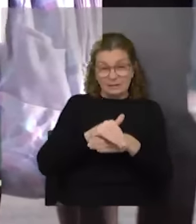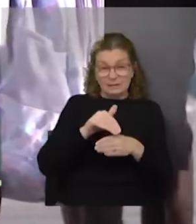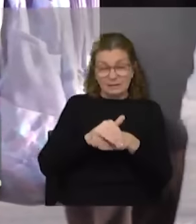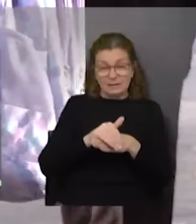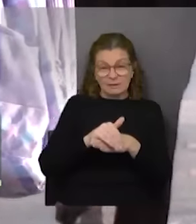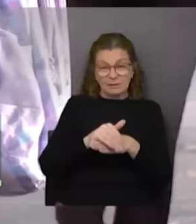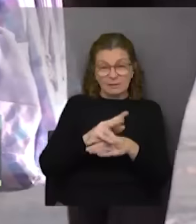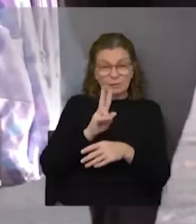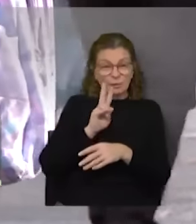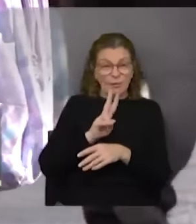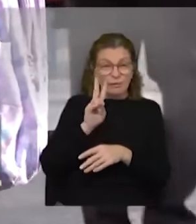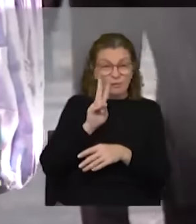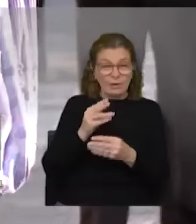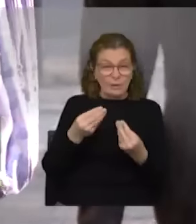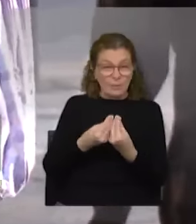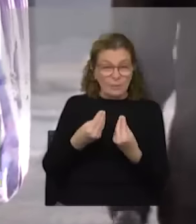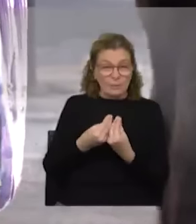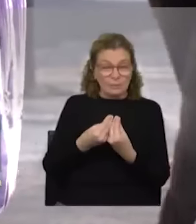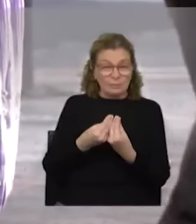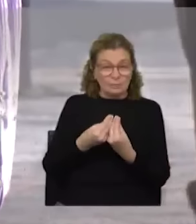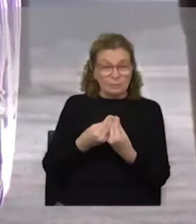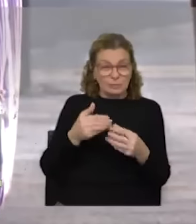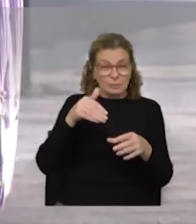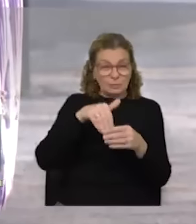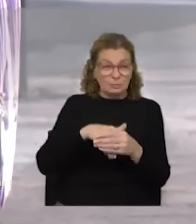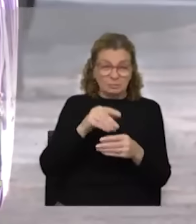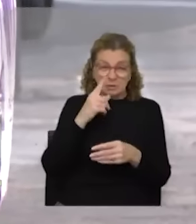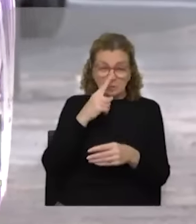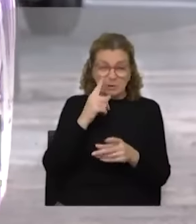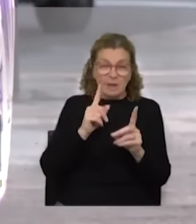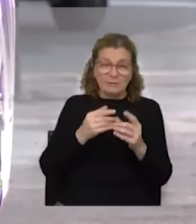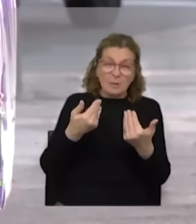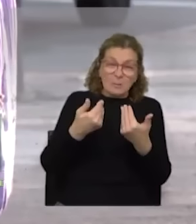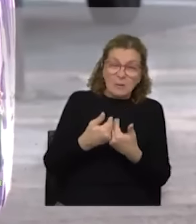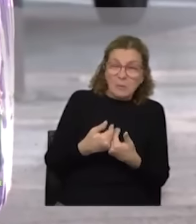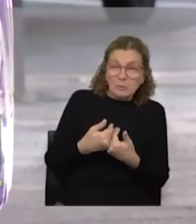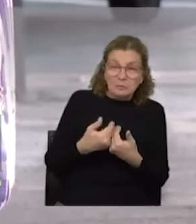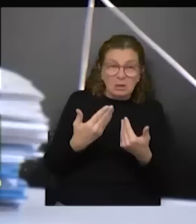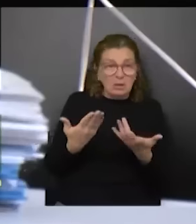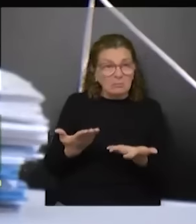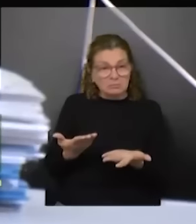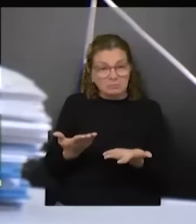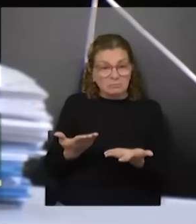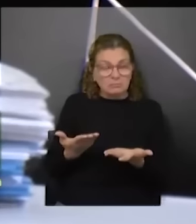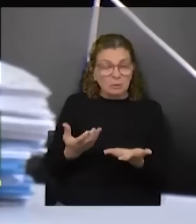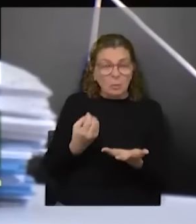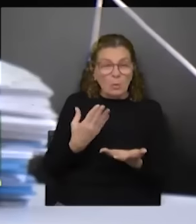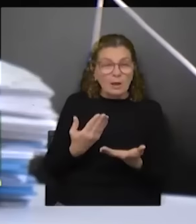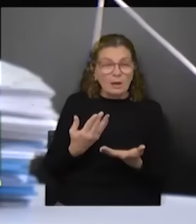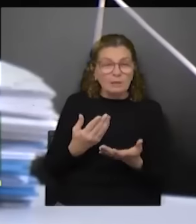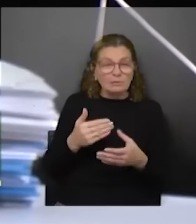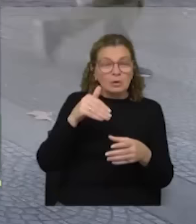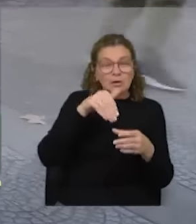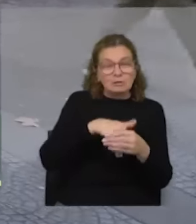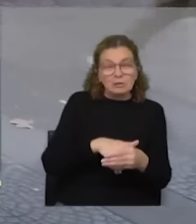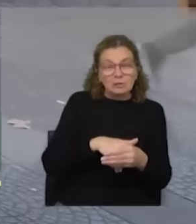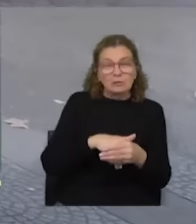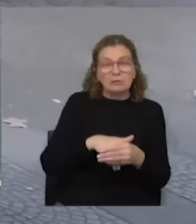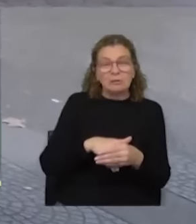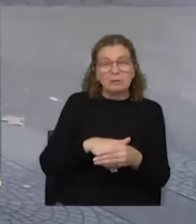no la veo muy empapada para las internas porque a veces te preguntan cuándo son las